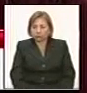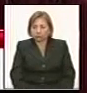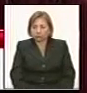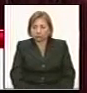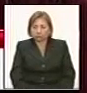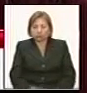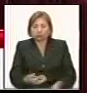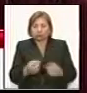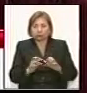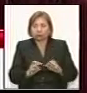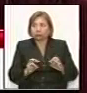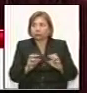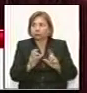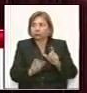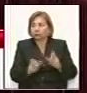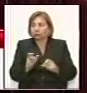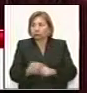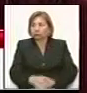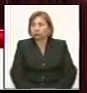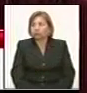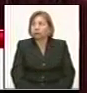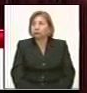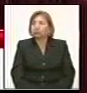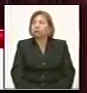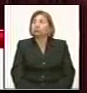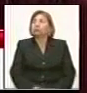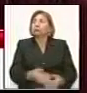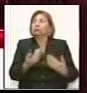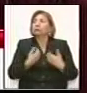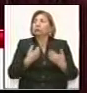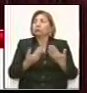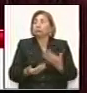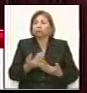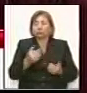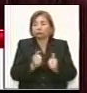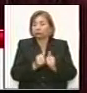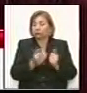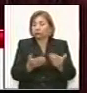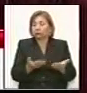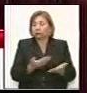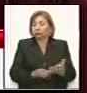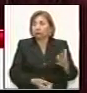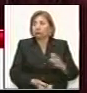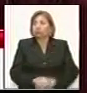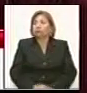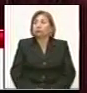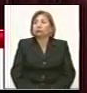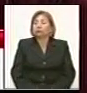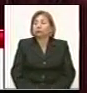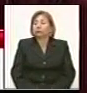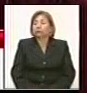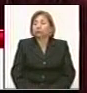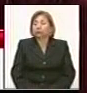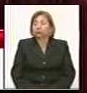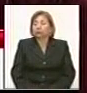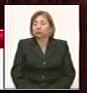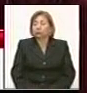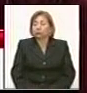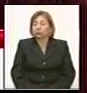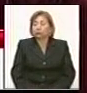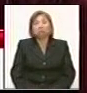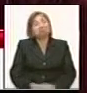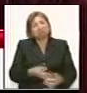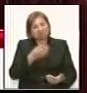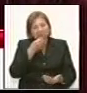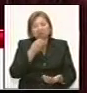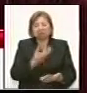de parlamentarios. ¿Por qué no nos describes un poco cuál es la composición? Porque es una composición muy singular, ¿eh? Yeah. Sí. Bueno,